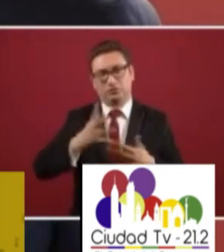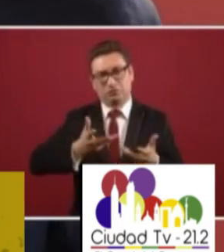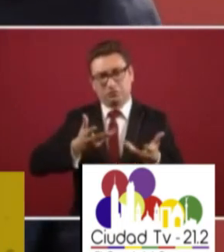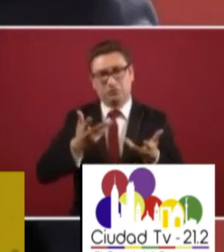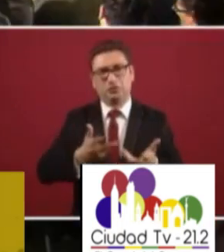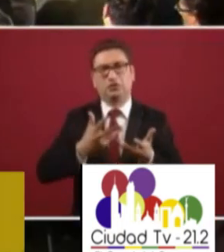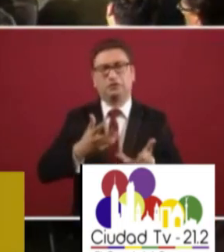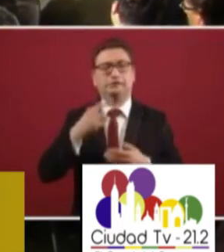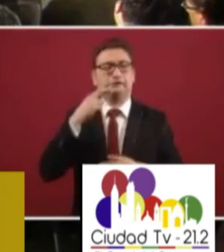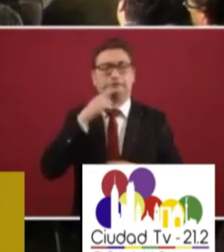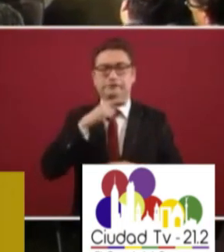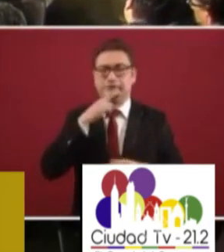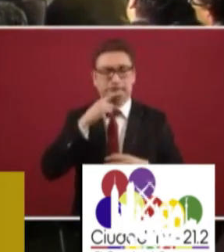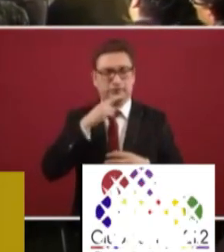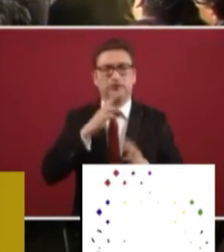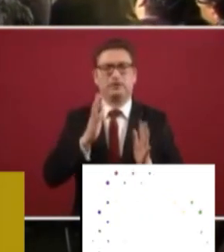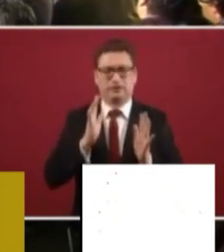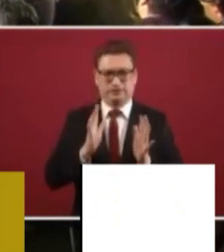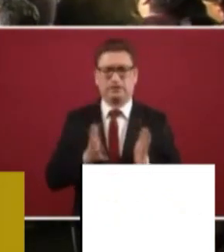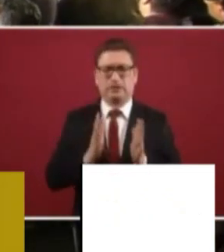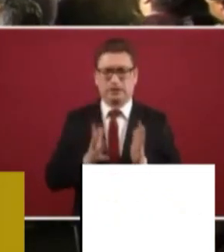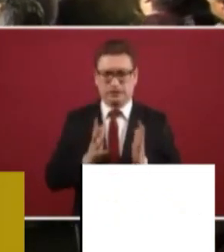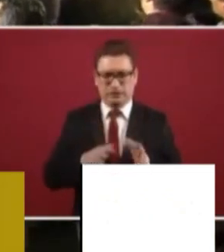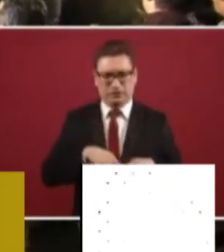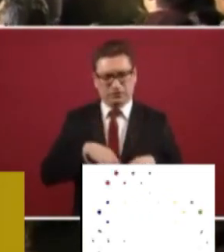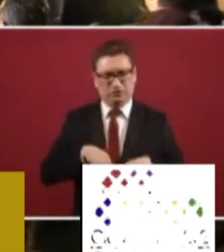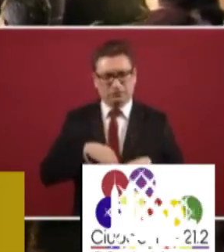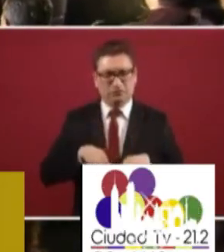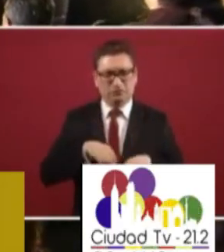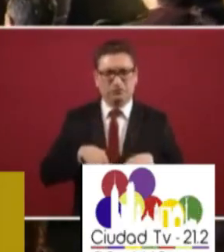de inmediato ya estamos trabajando